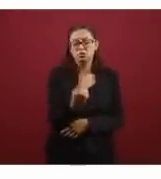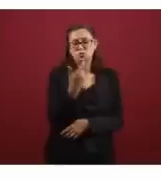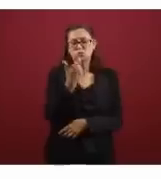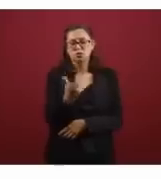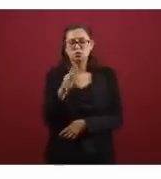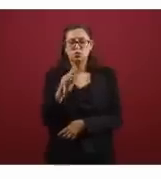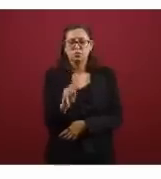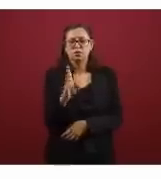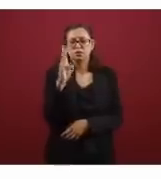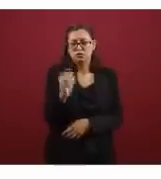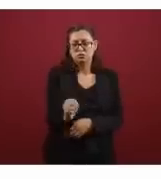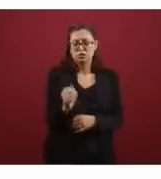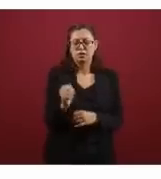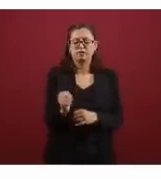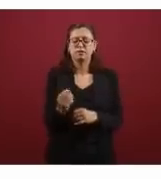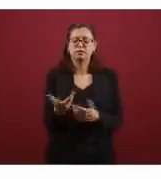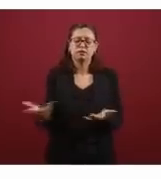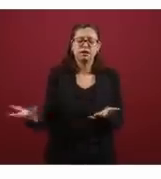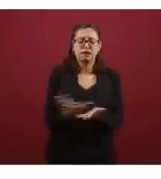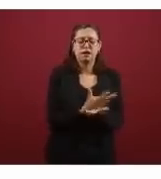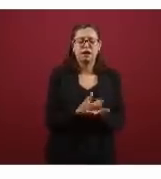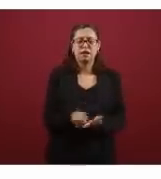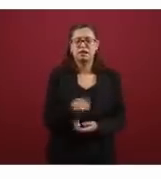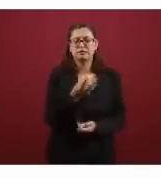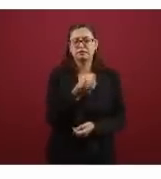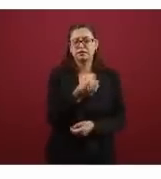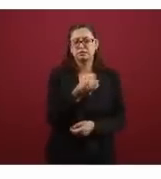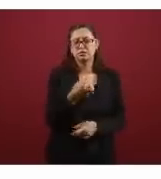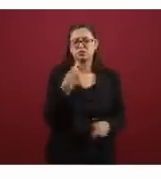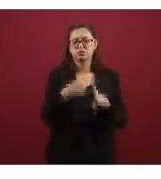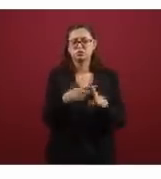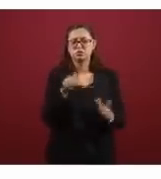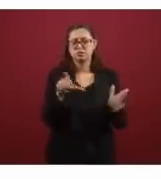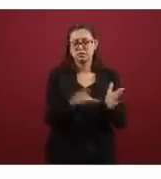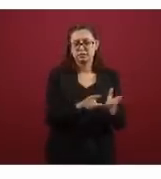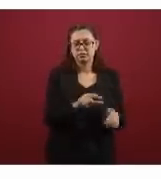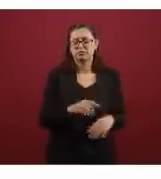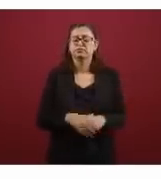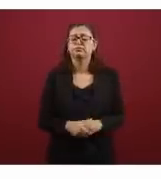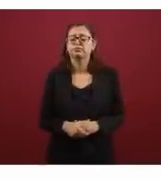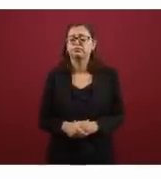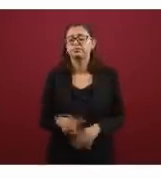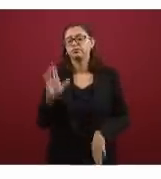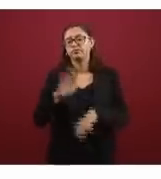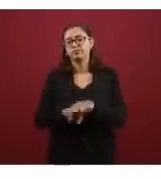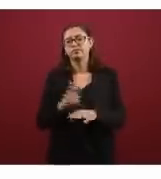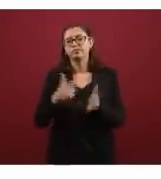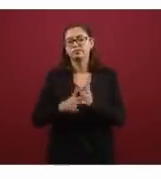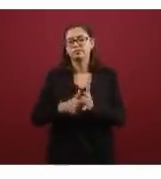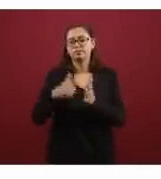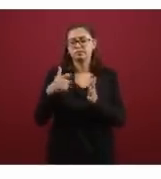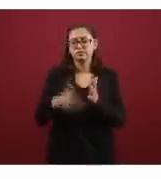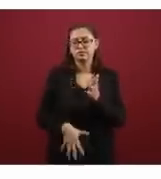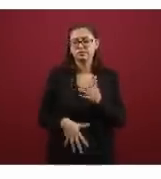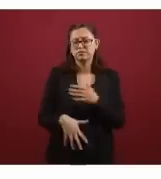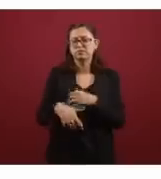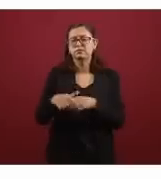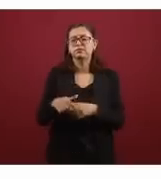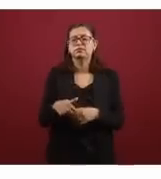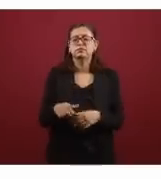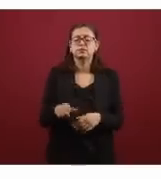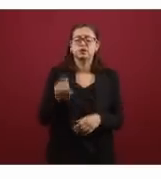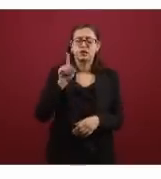21 pesos con 99 centavos y un margen de 3.61 por litro. Y el más económico de premium lo encontramos